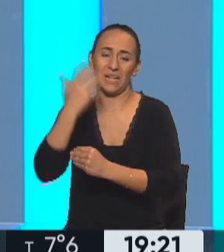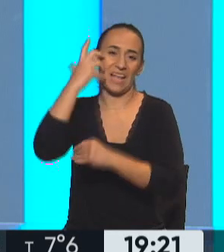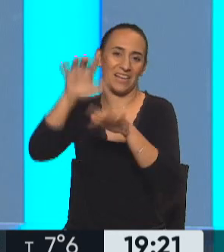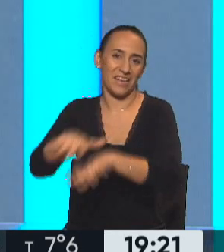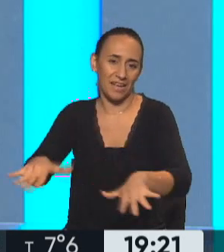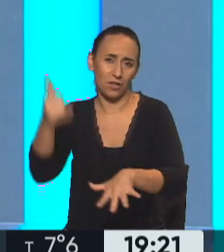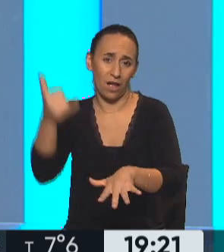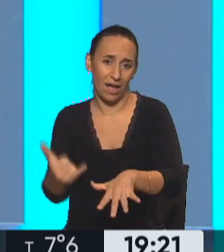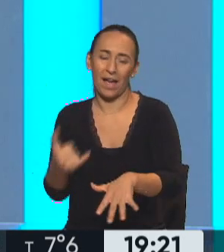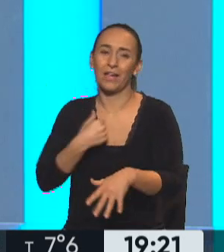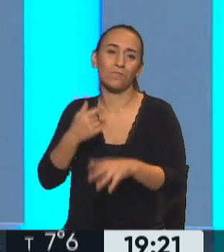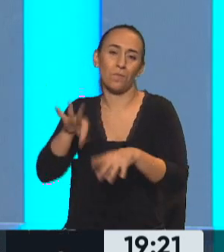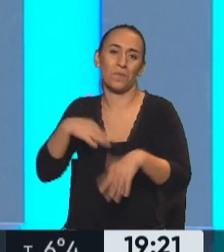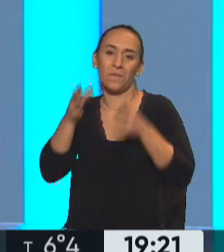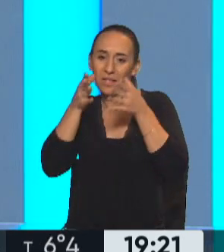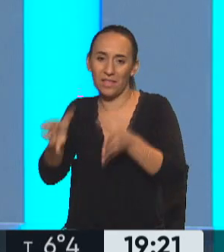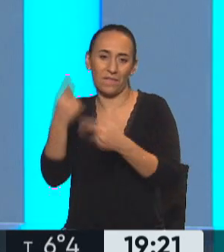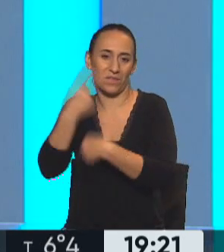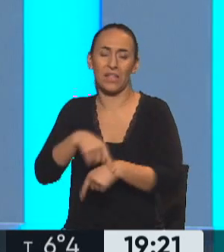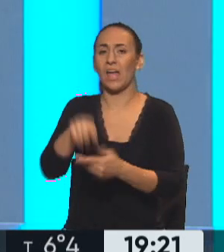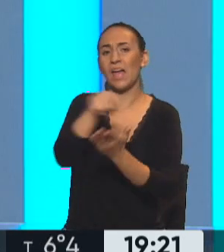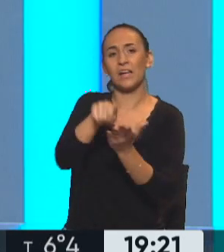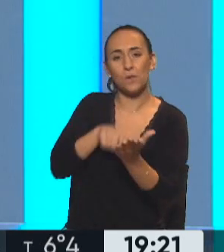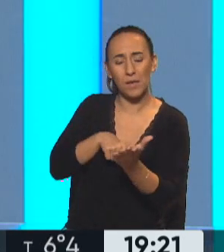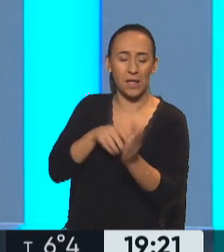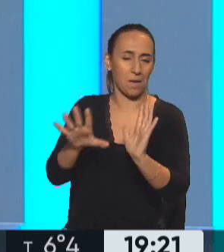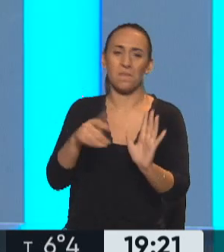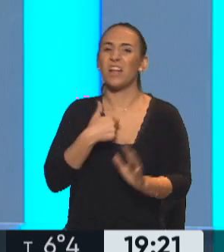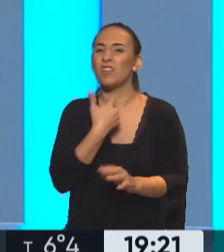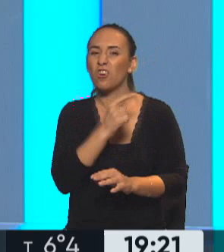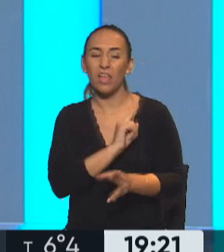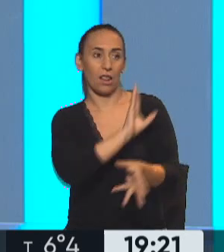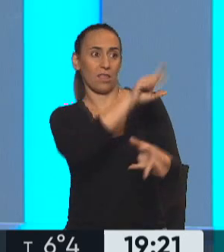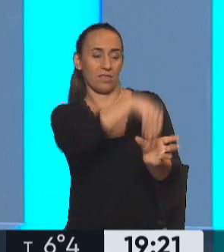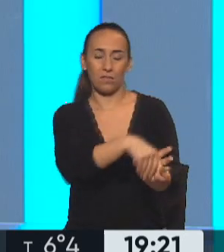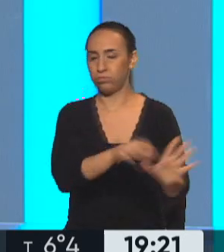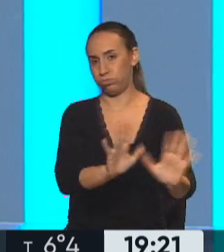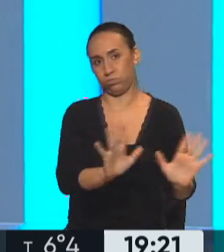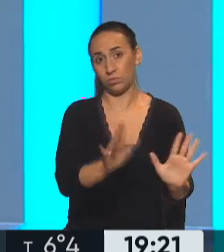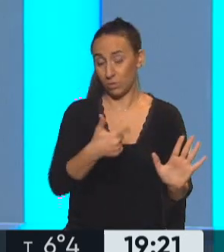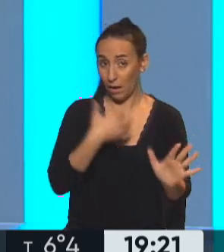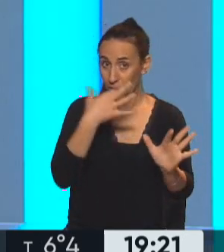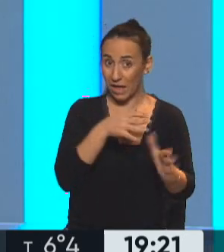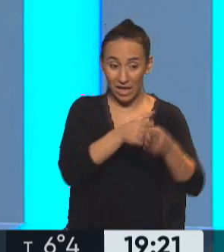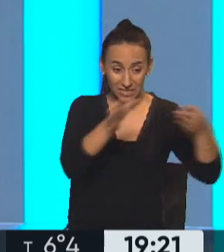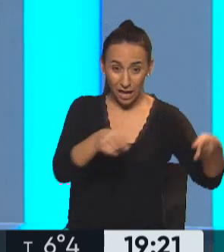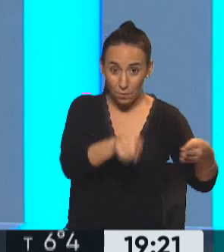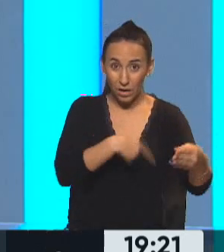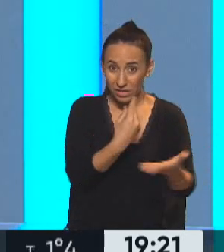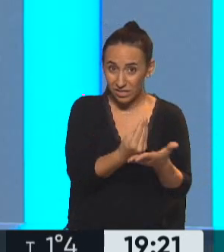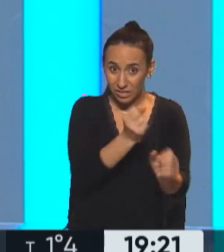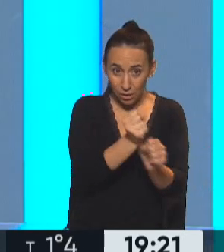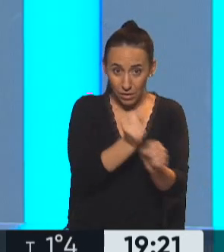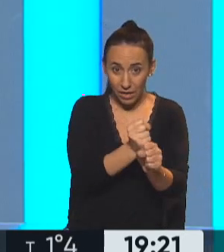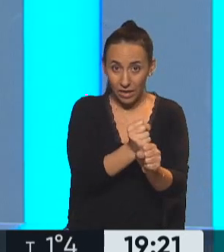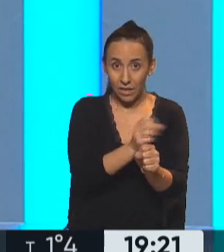tengo otras cosas, escribir, etcétera. No quisiera. A mí fue muy sacrificada mi